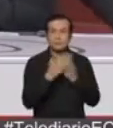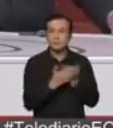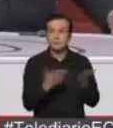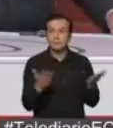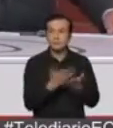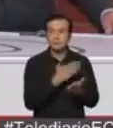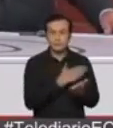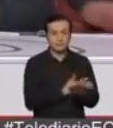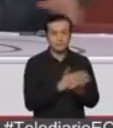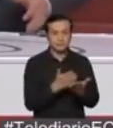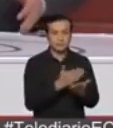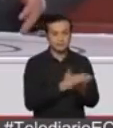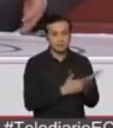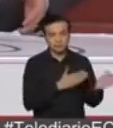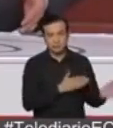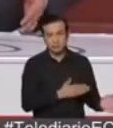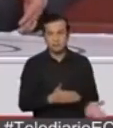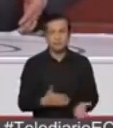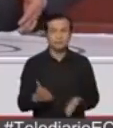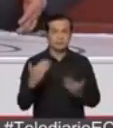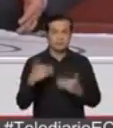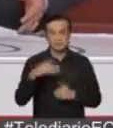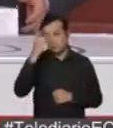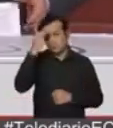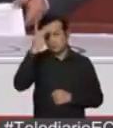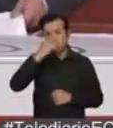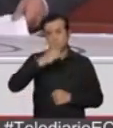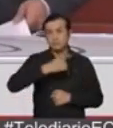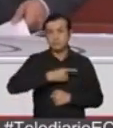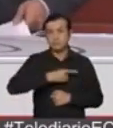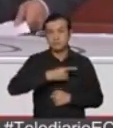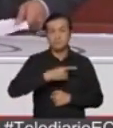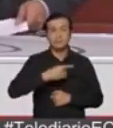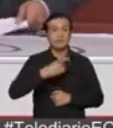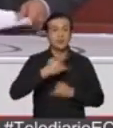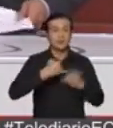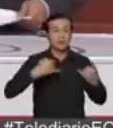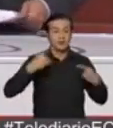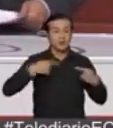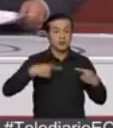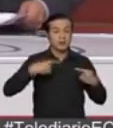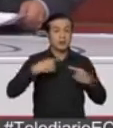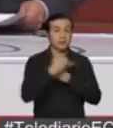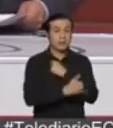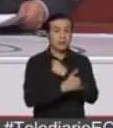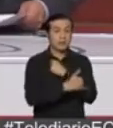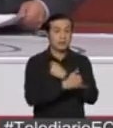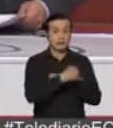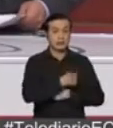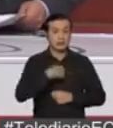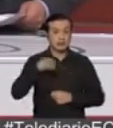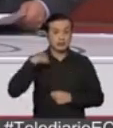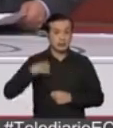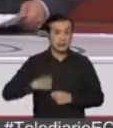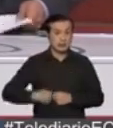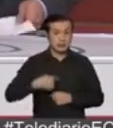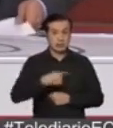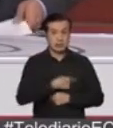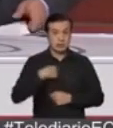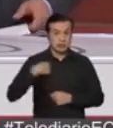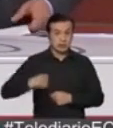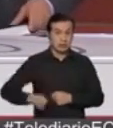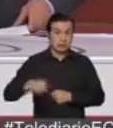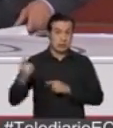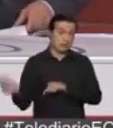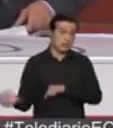tratando hace pocos minutos, esta decisión de la aduana china de evitar el ingreso de un